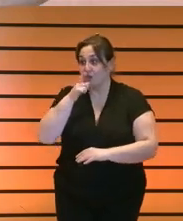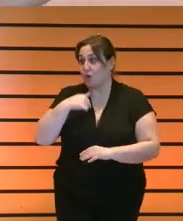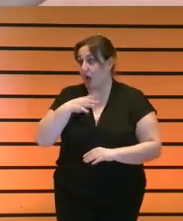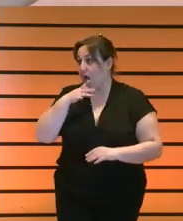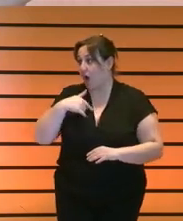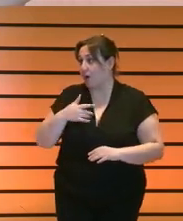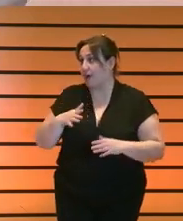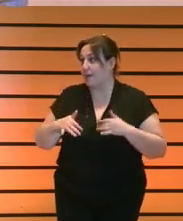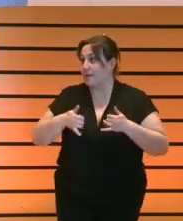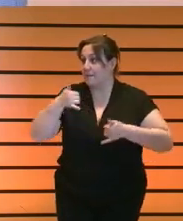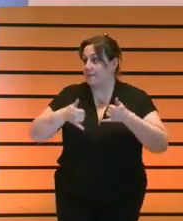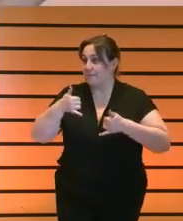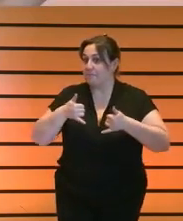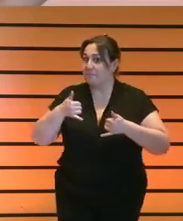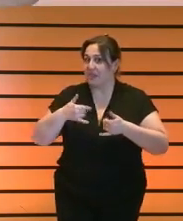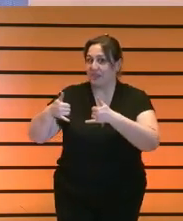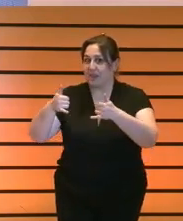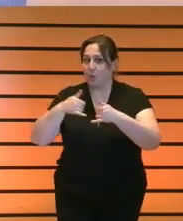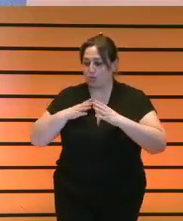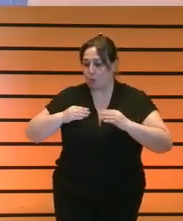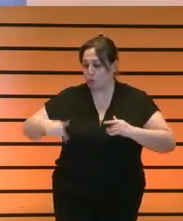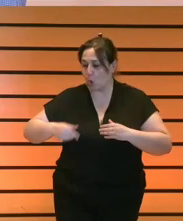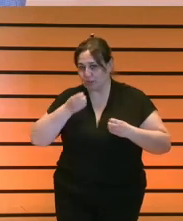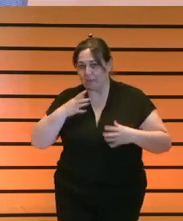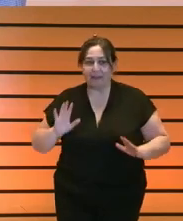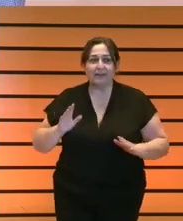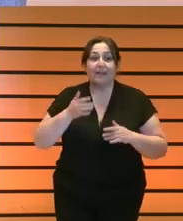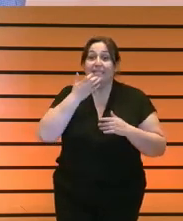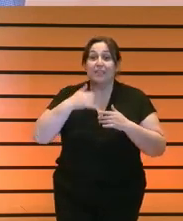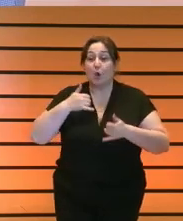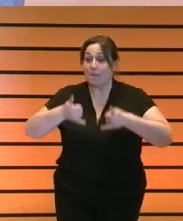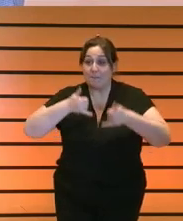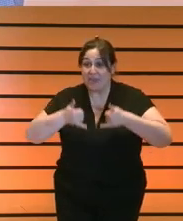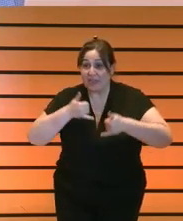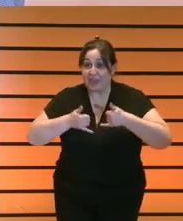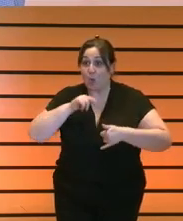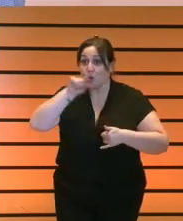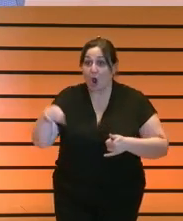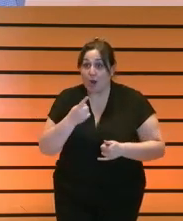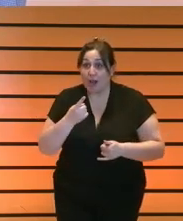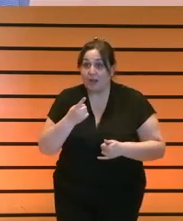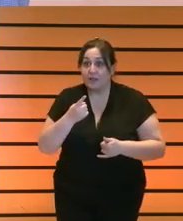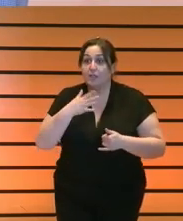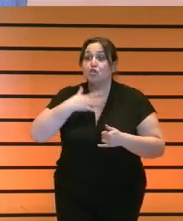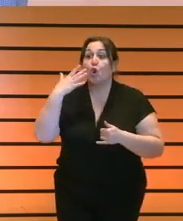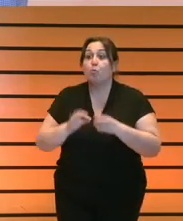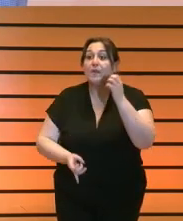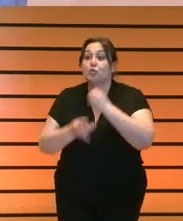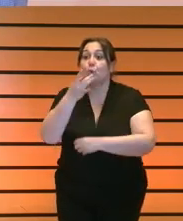demasiada mala musculatura por ahí, pues solamente conseguiría generar energía para hacer una búsqueda en